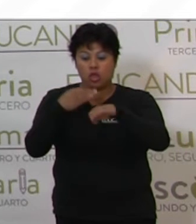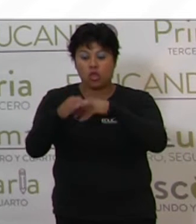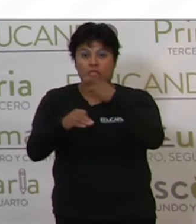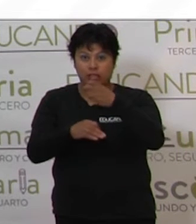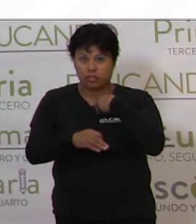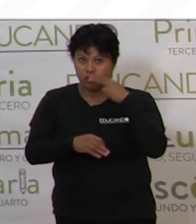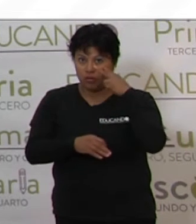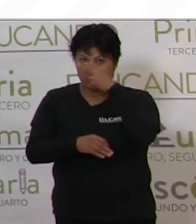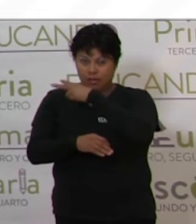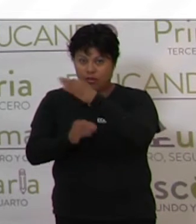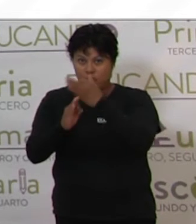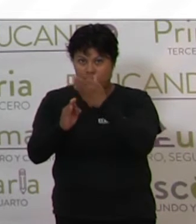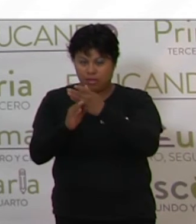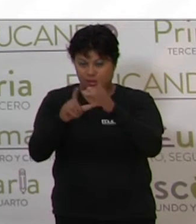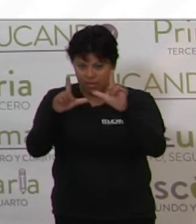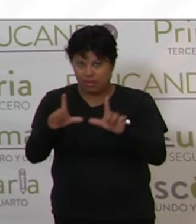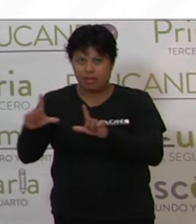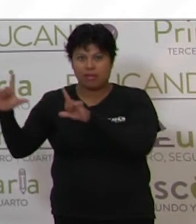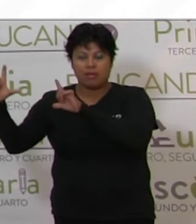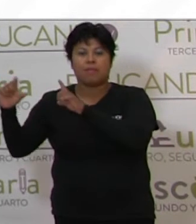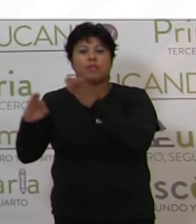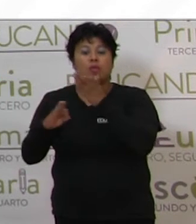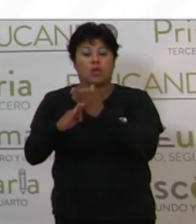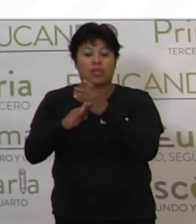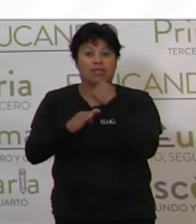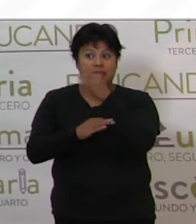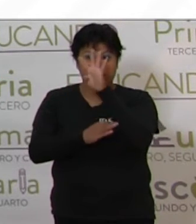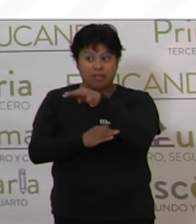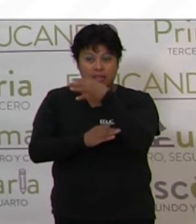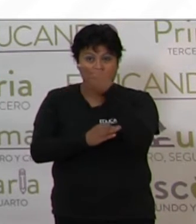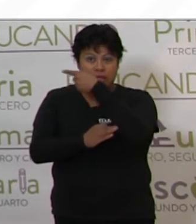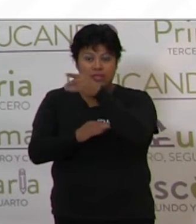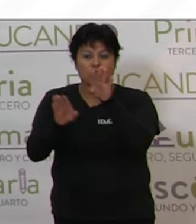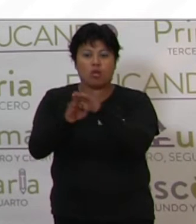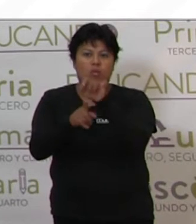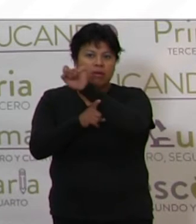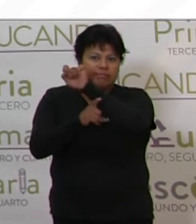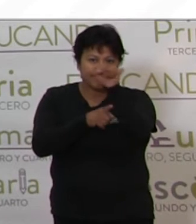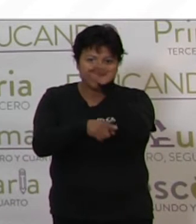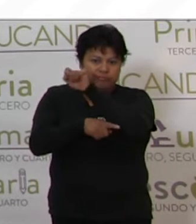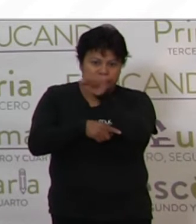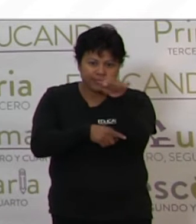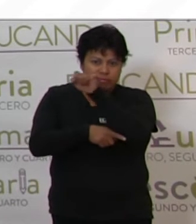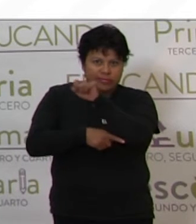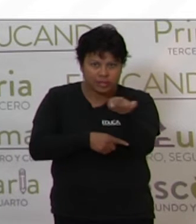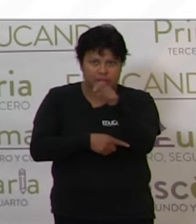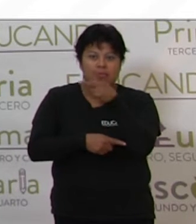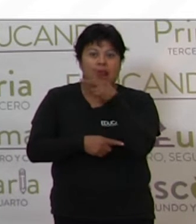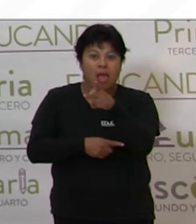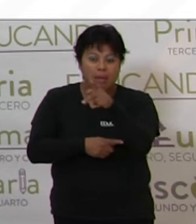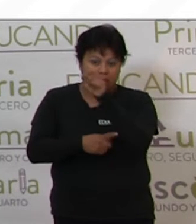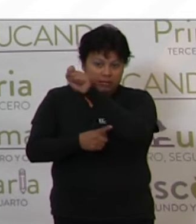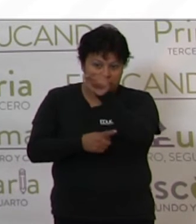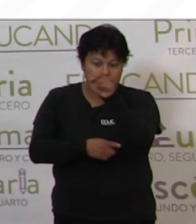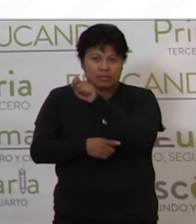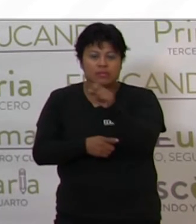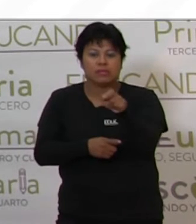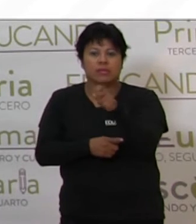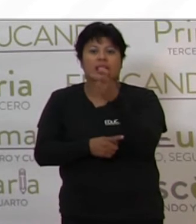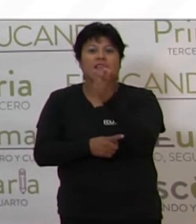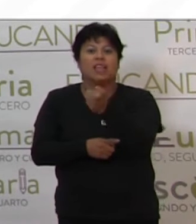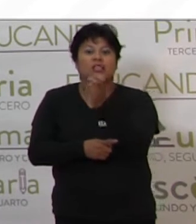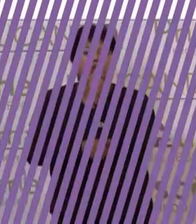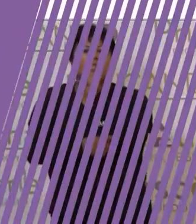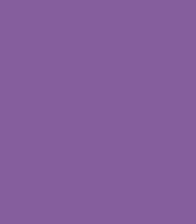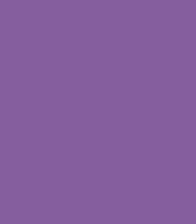en pantalla. Bien, pues en la tabla lo que está rayado, lo que se ve en rayas, es